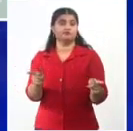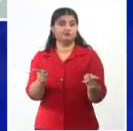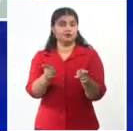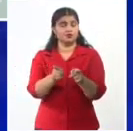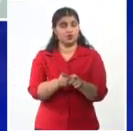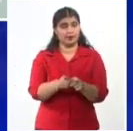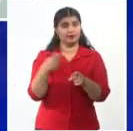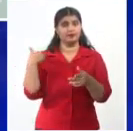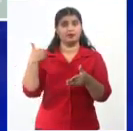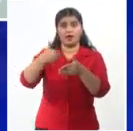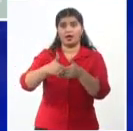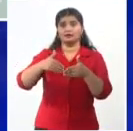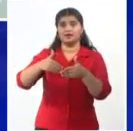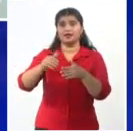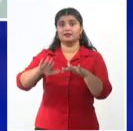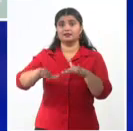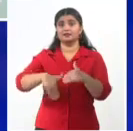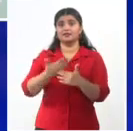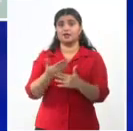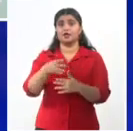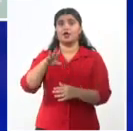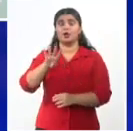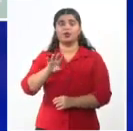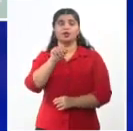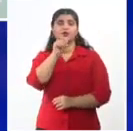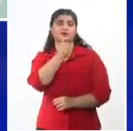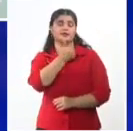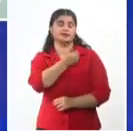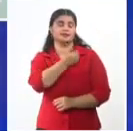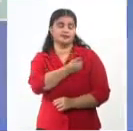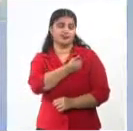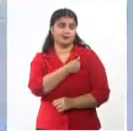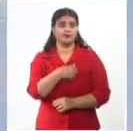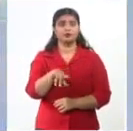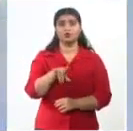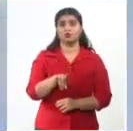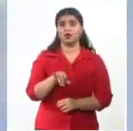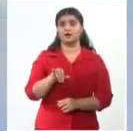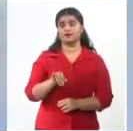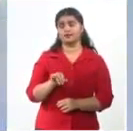hasta el 4 de diciembre, de los